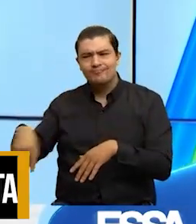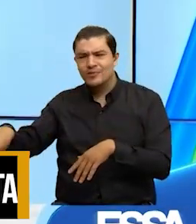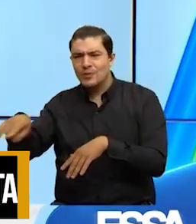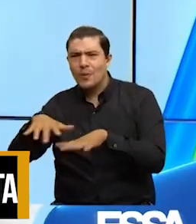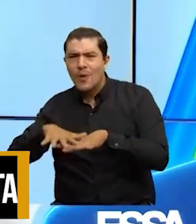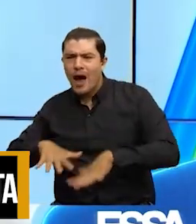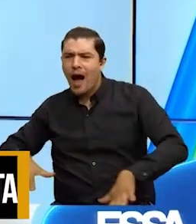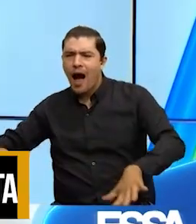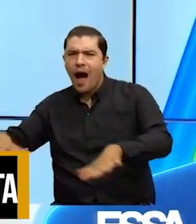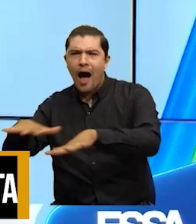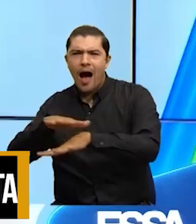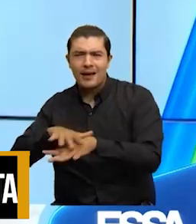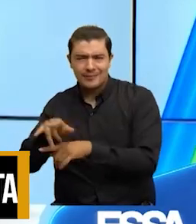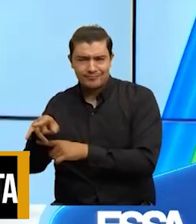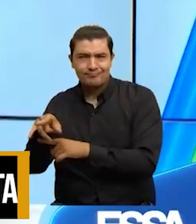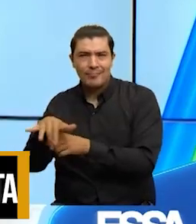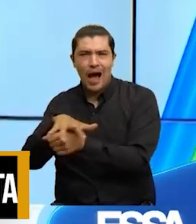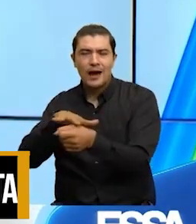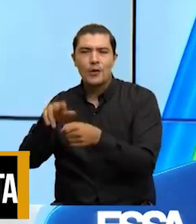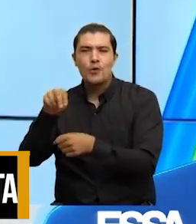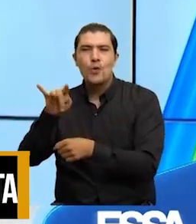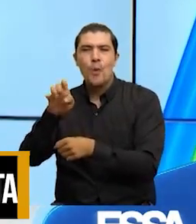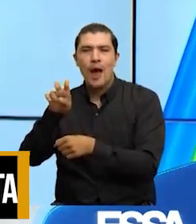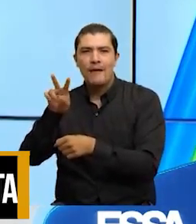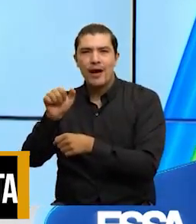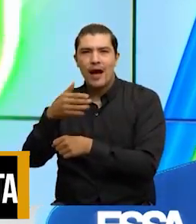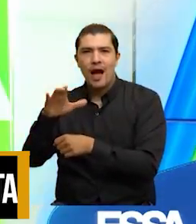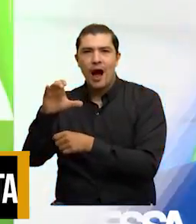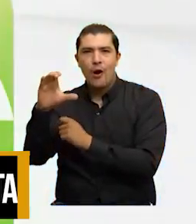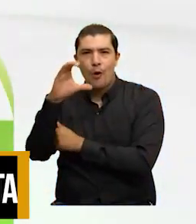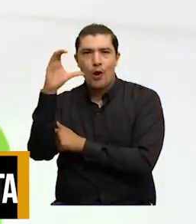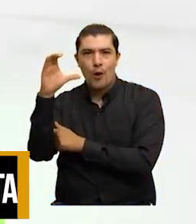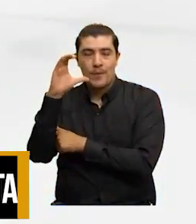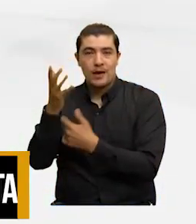familias de Nueva Colombia en Piedecuesta, Santander.